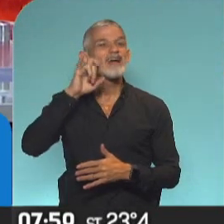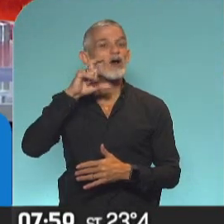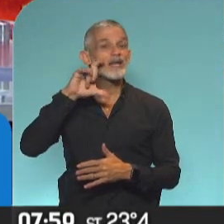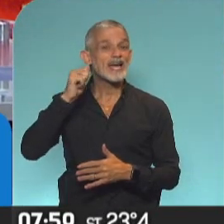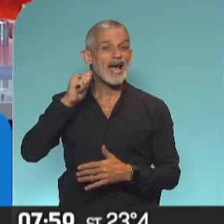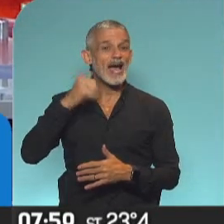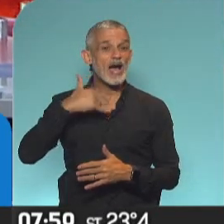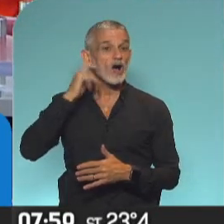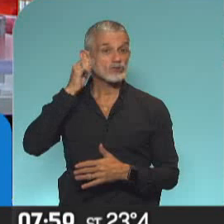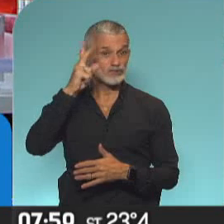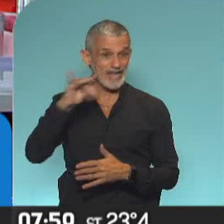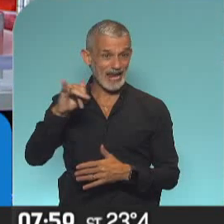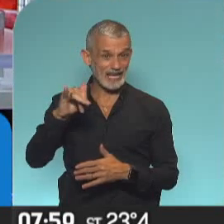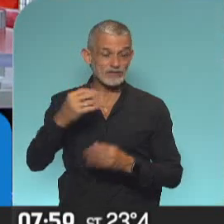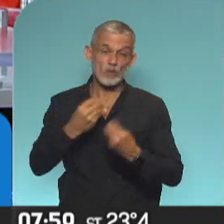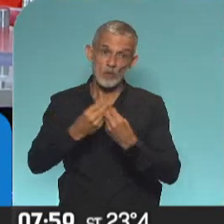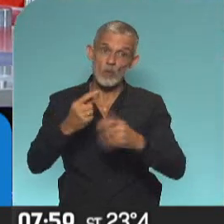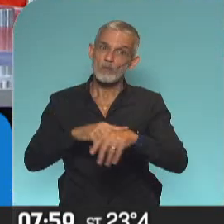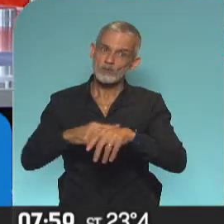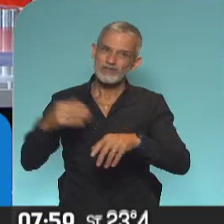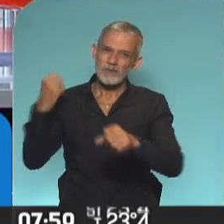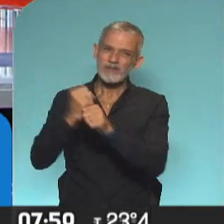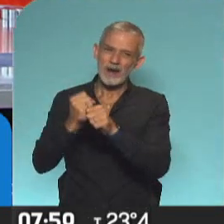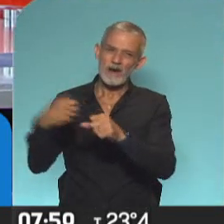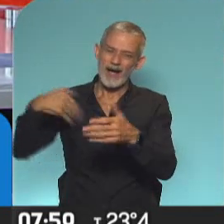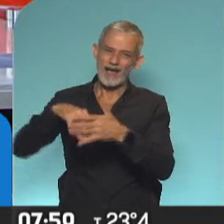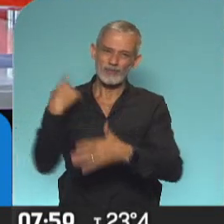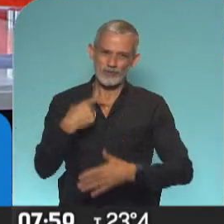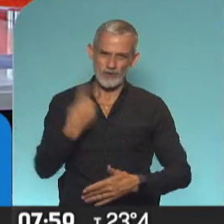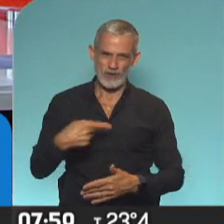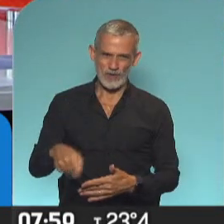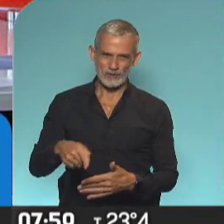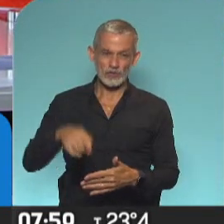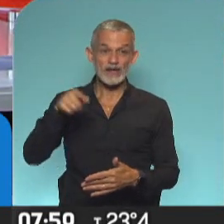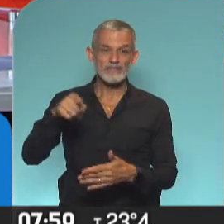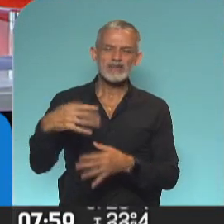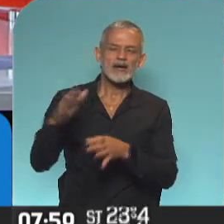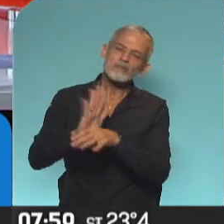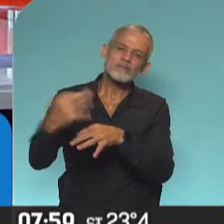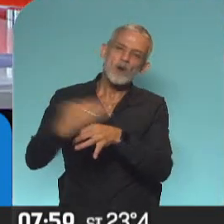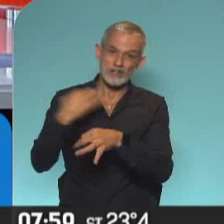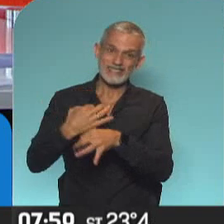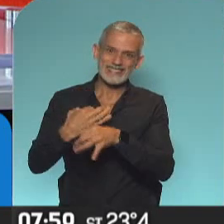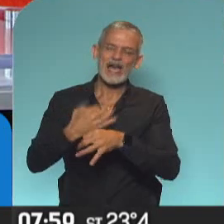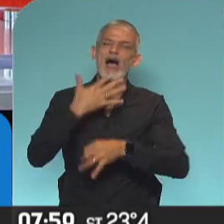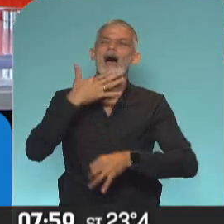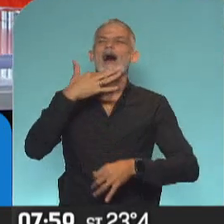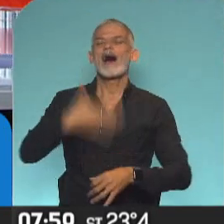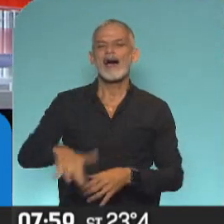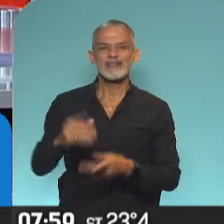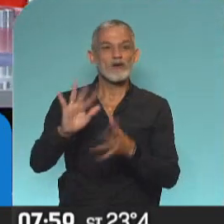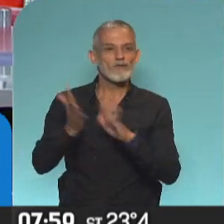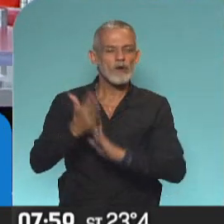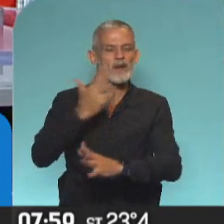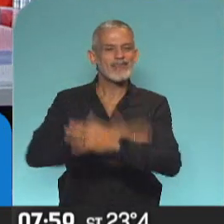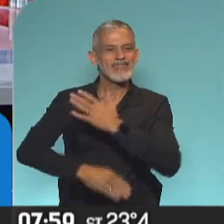muchos tiempos estuvo con nosotros trabajando en el noticiero, que forma parte de REDI y que nos enseña a entender justamente la